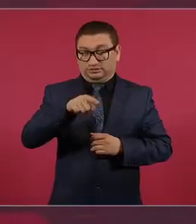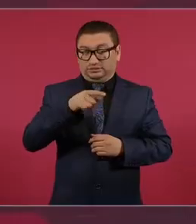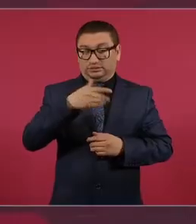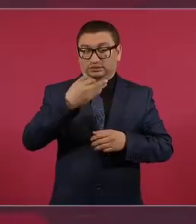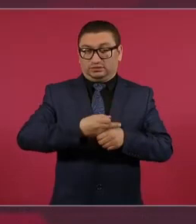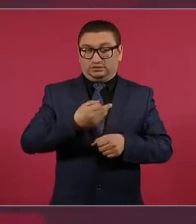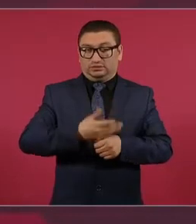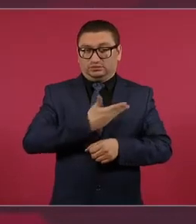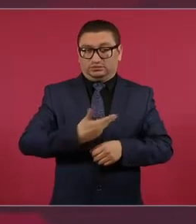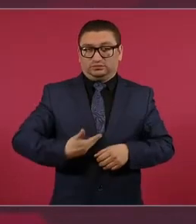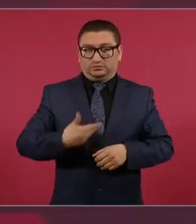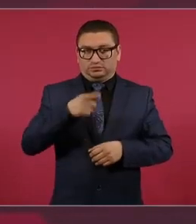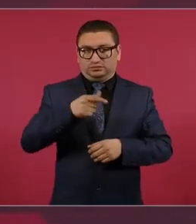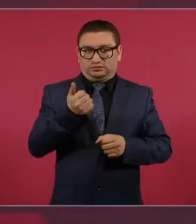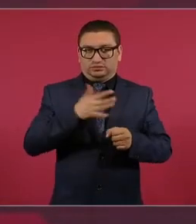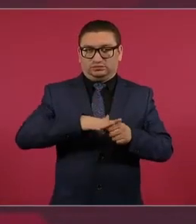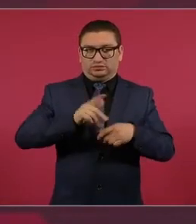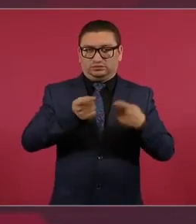actual